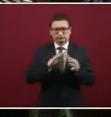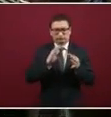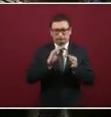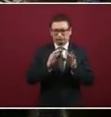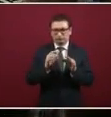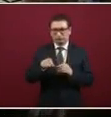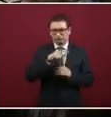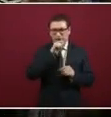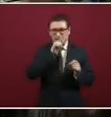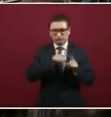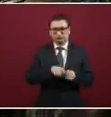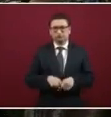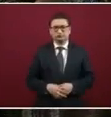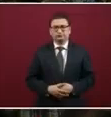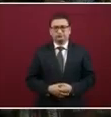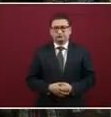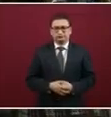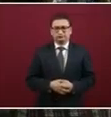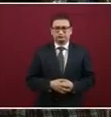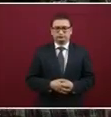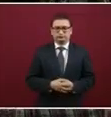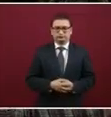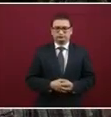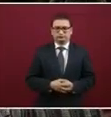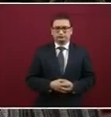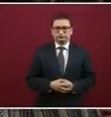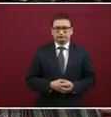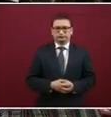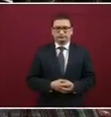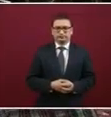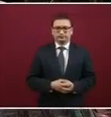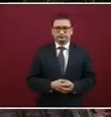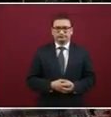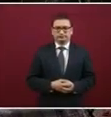momento, cuando se requiera.